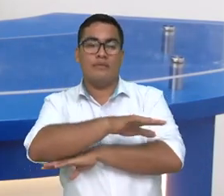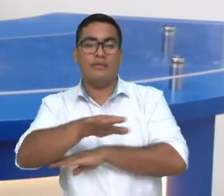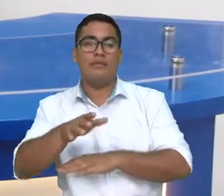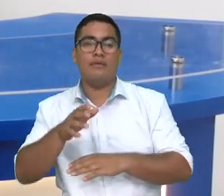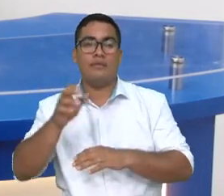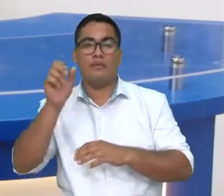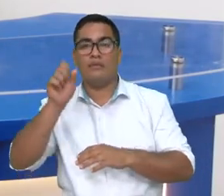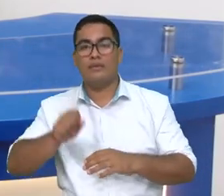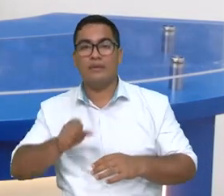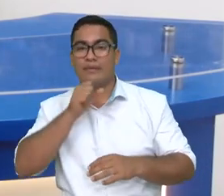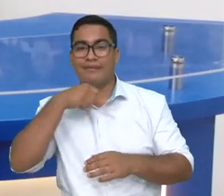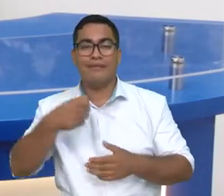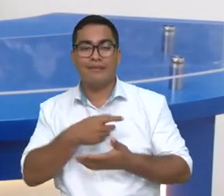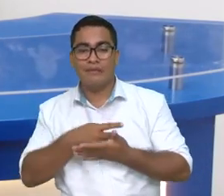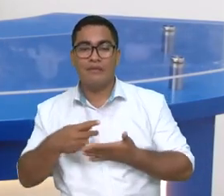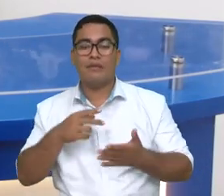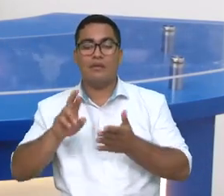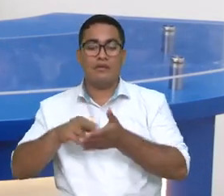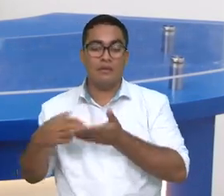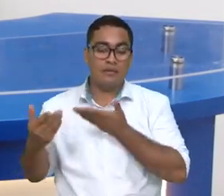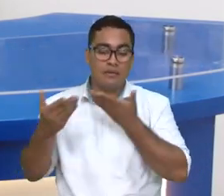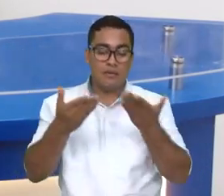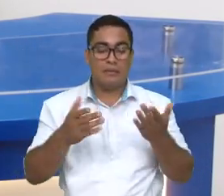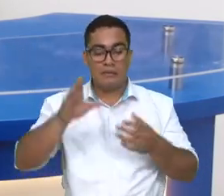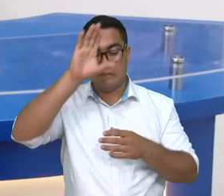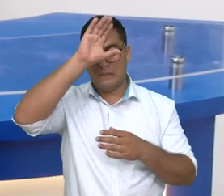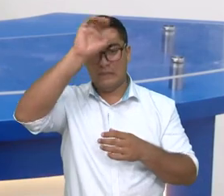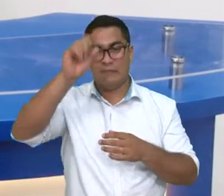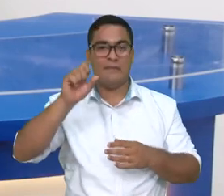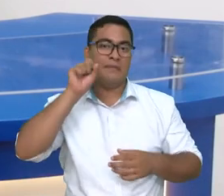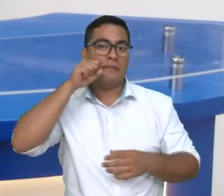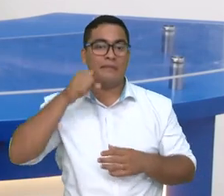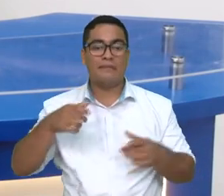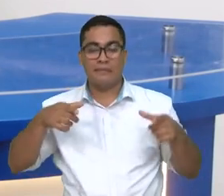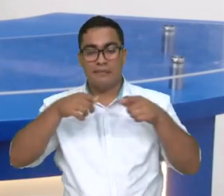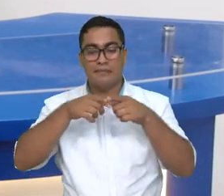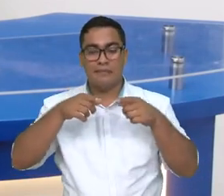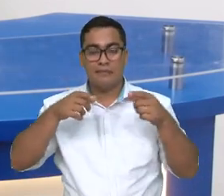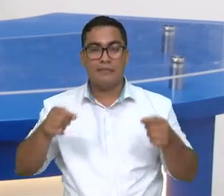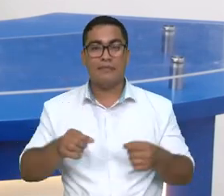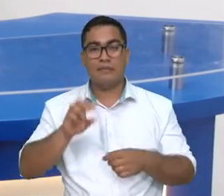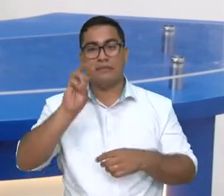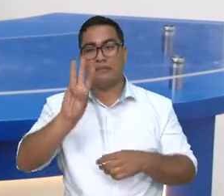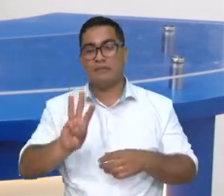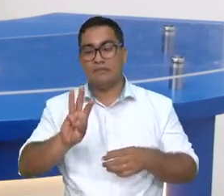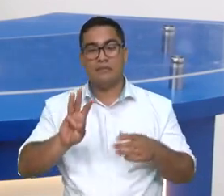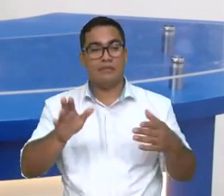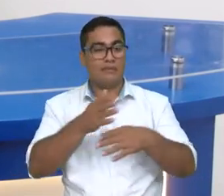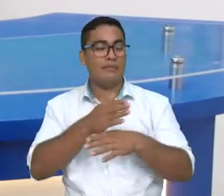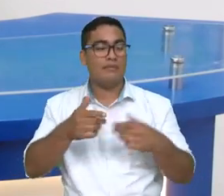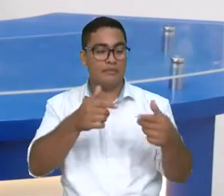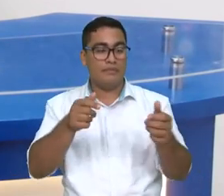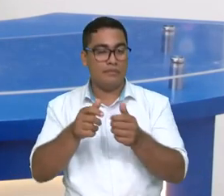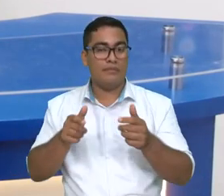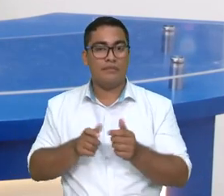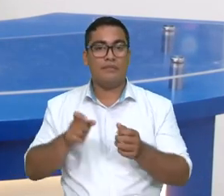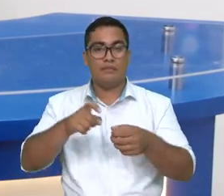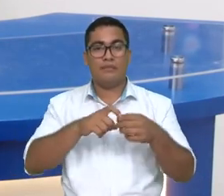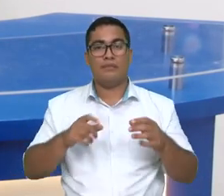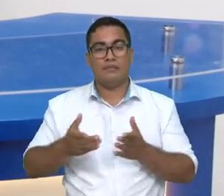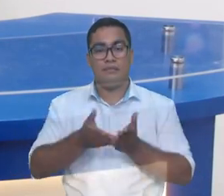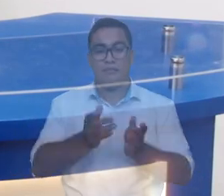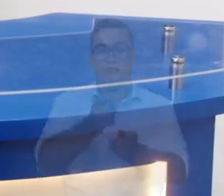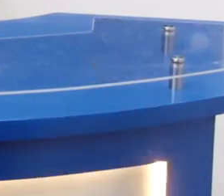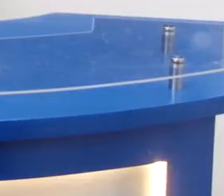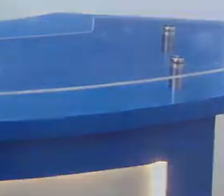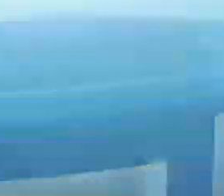el Viejo Chinandega fueron donados por la Embajada de Taiwán en Managua a 3 cooperativas de pescadores nicaragüenses.